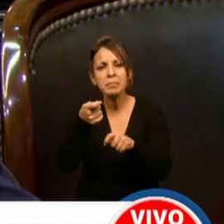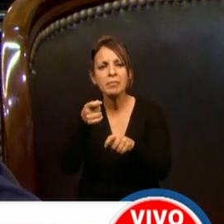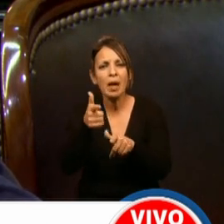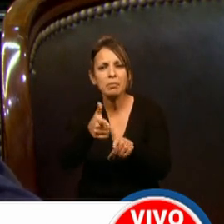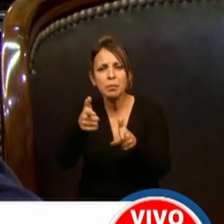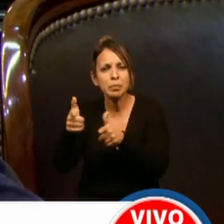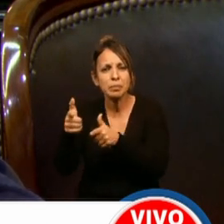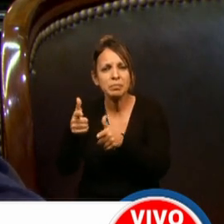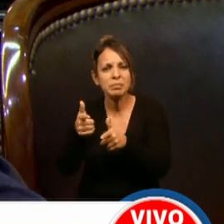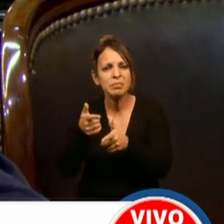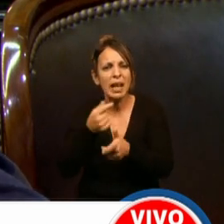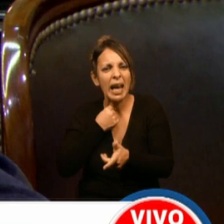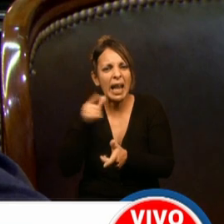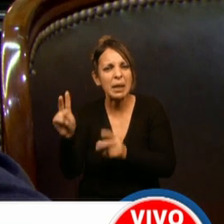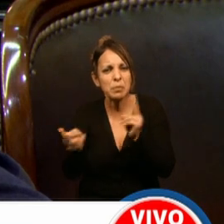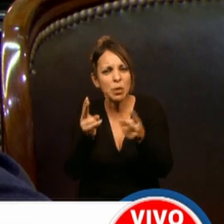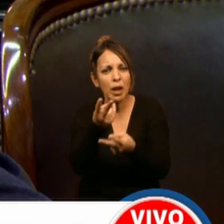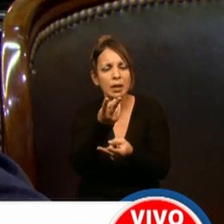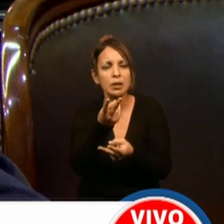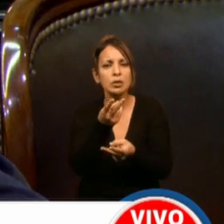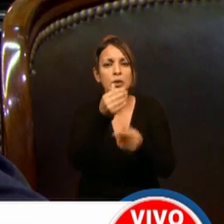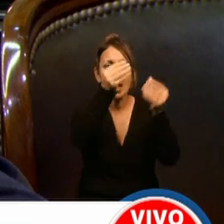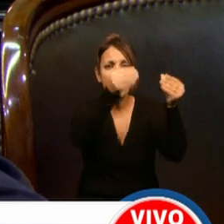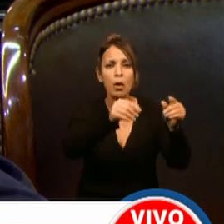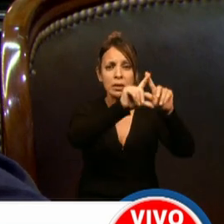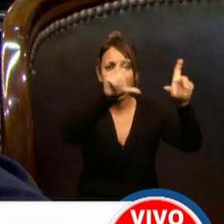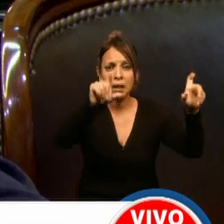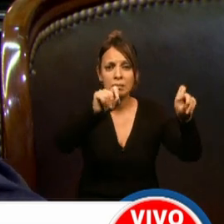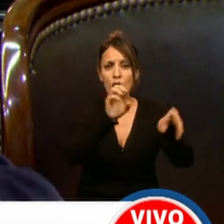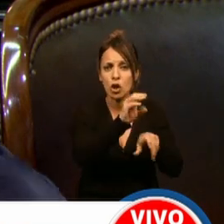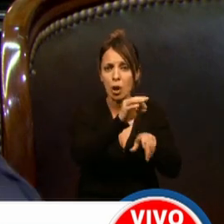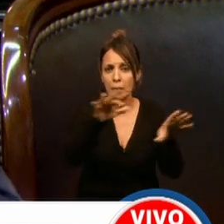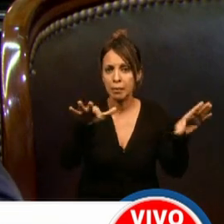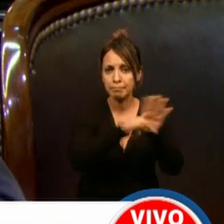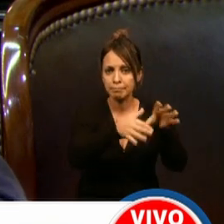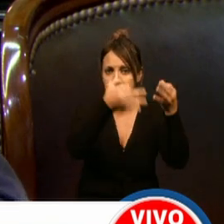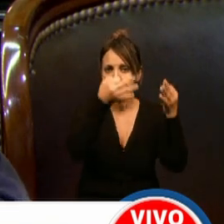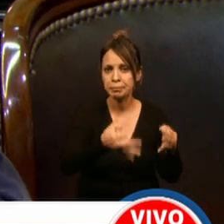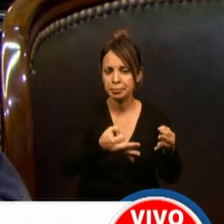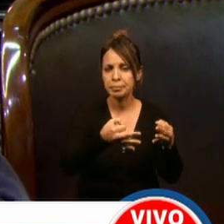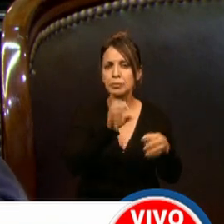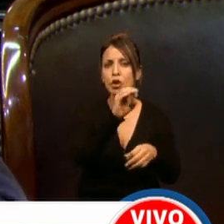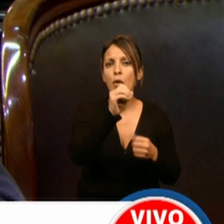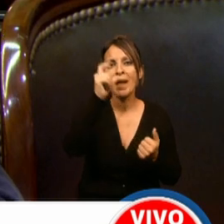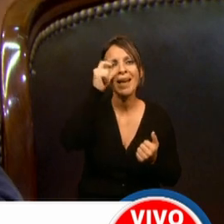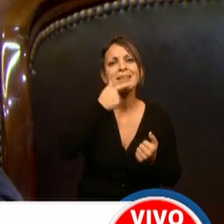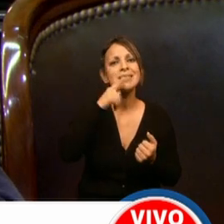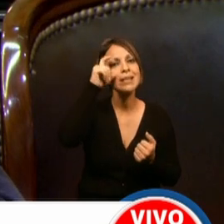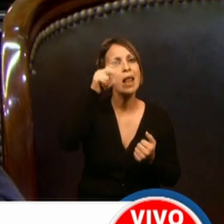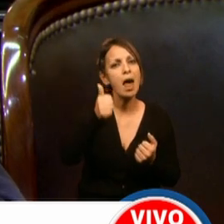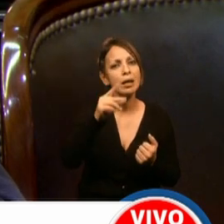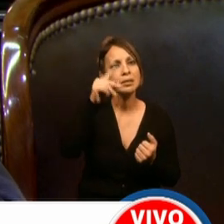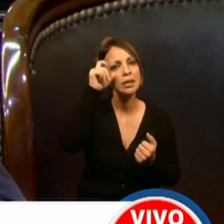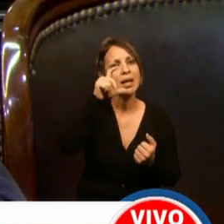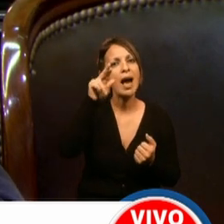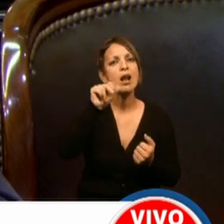paso esas bolsas tenían nombres concretos tenían el nombre de estela de carlotto un